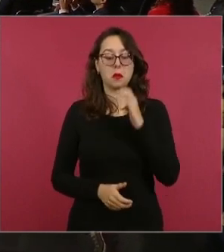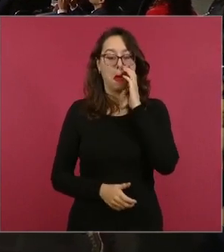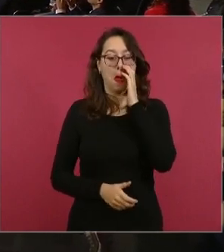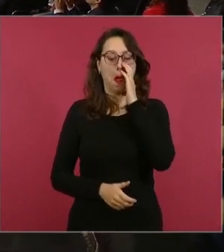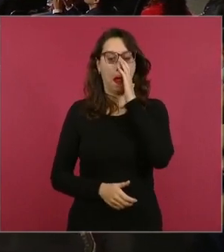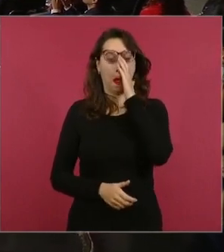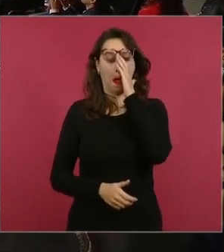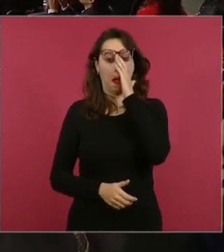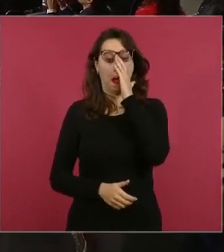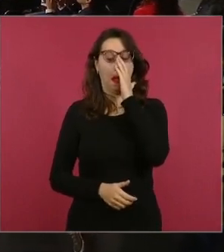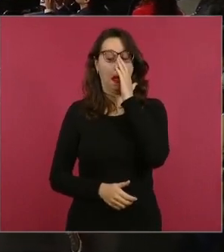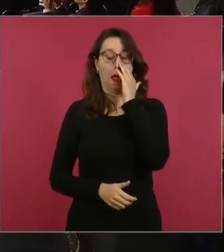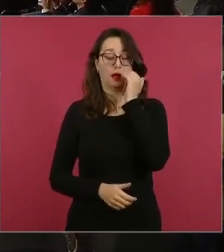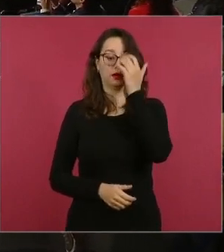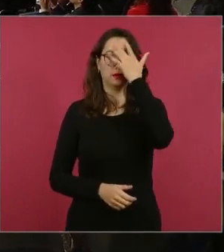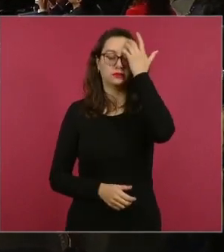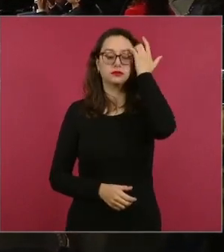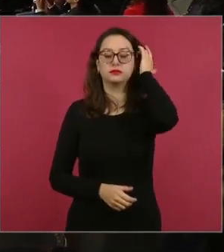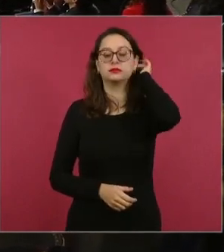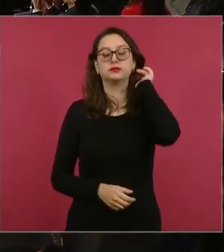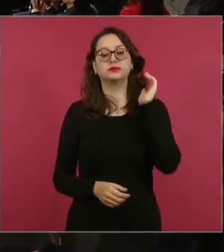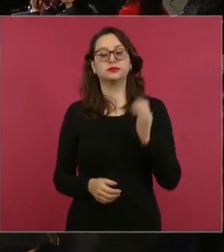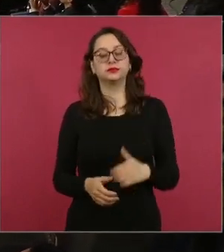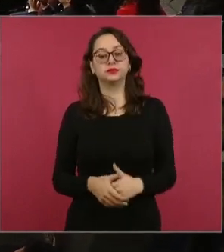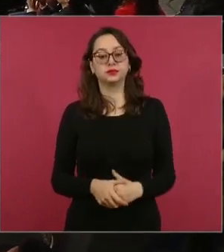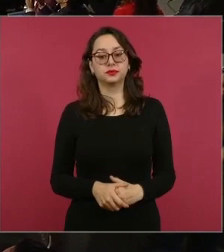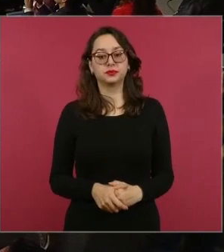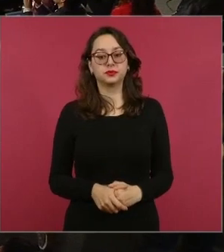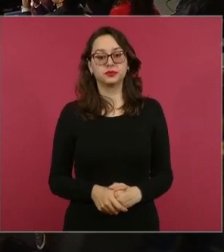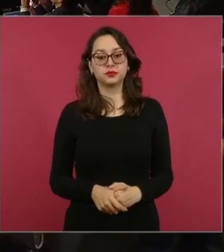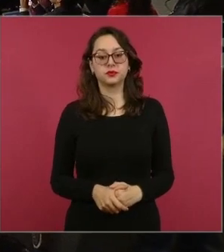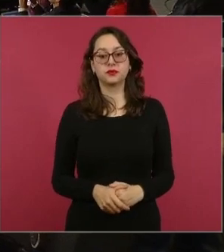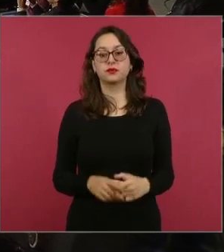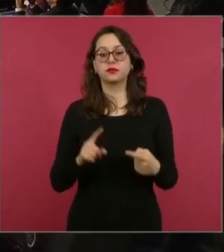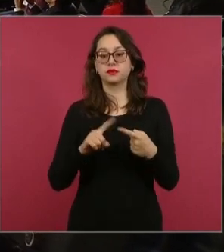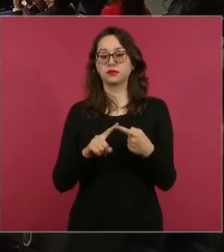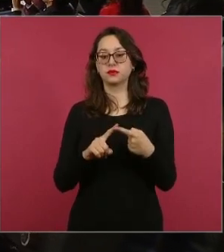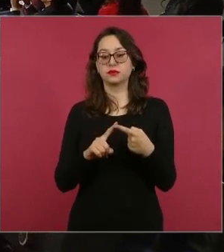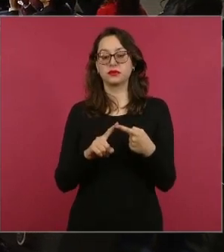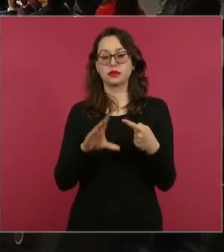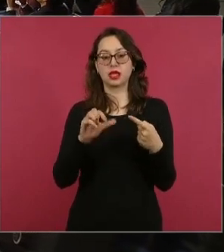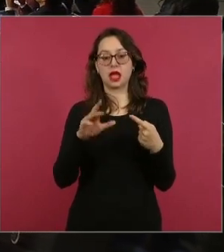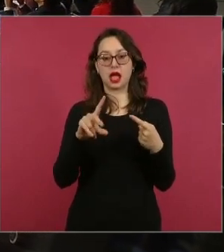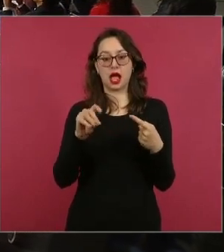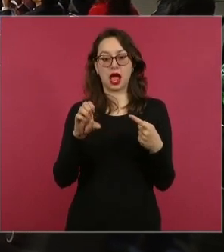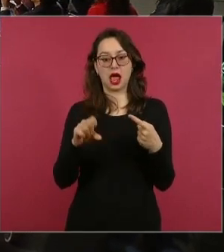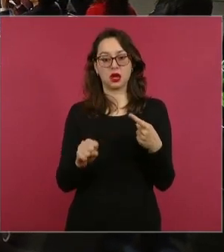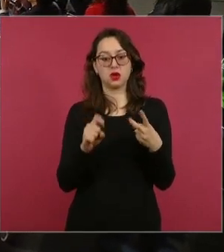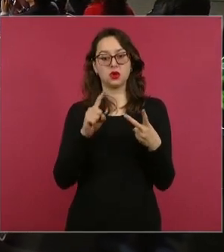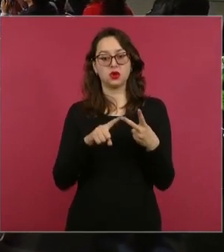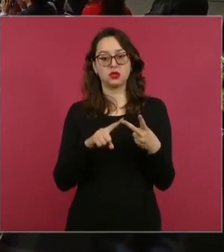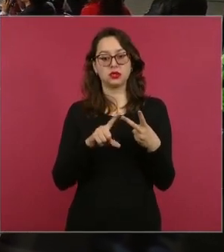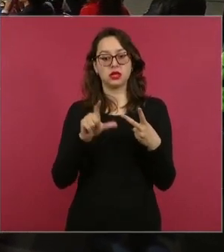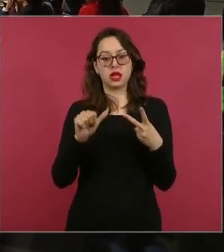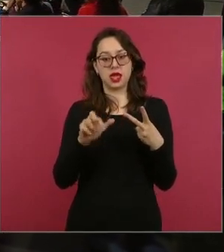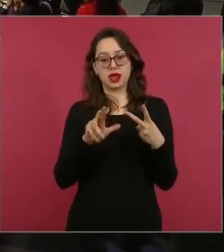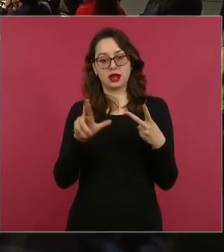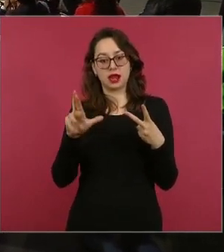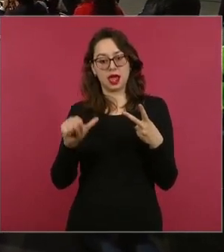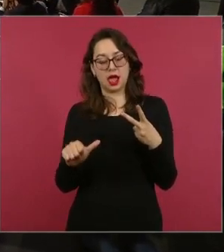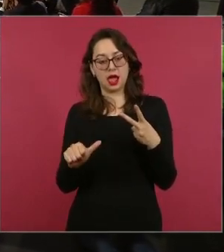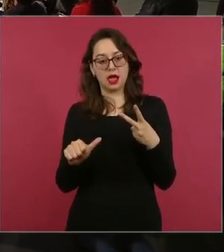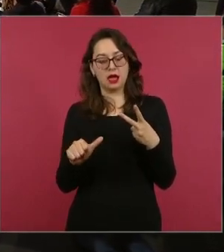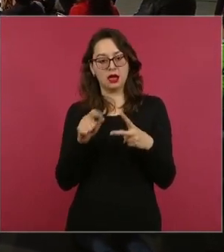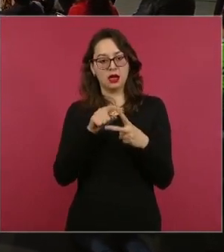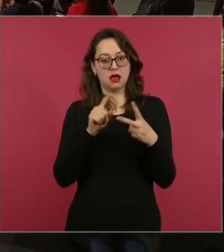es Carlos luego la rea es minero si hay diferencias fíjense